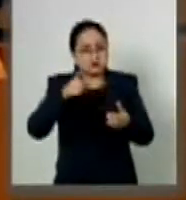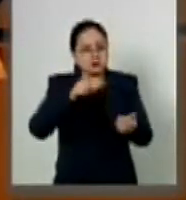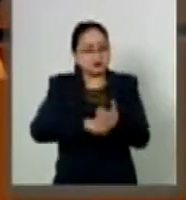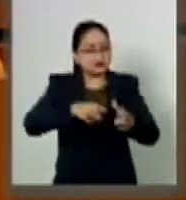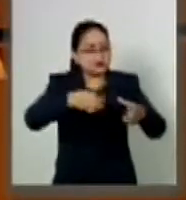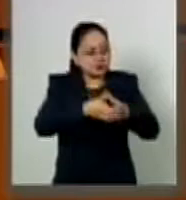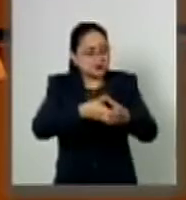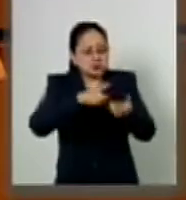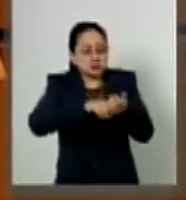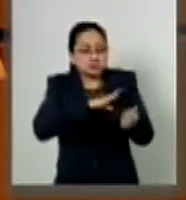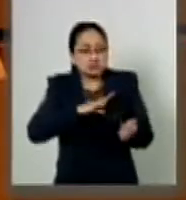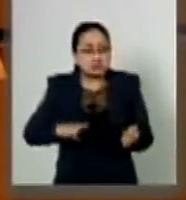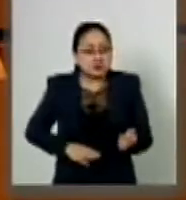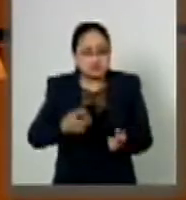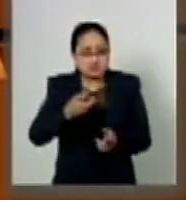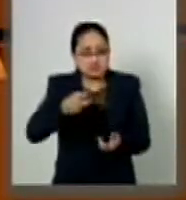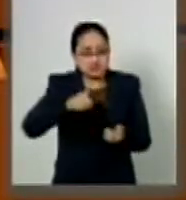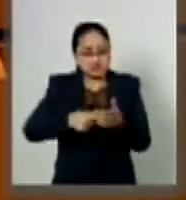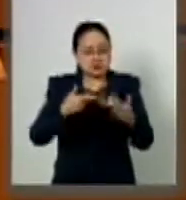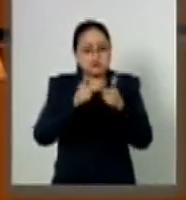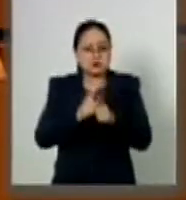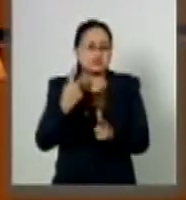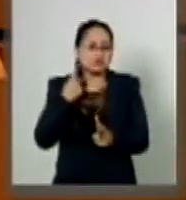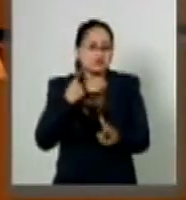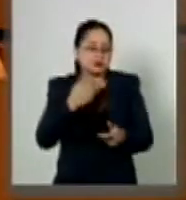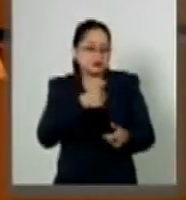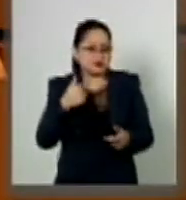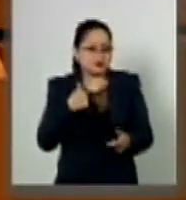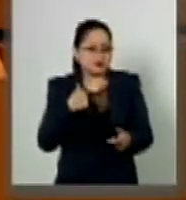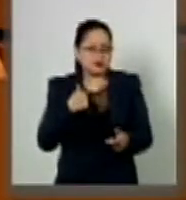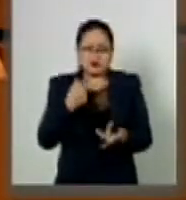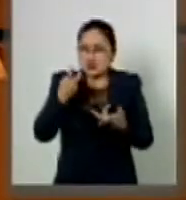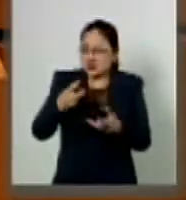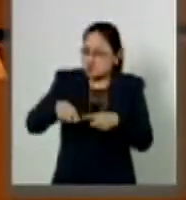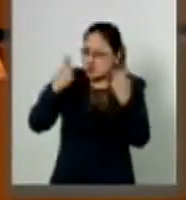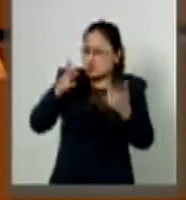distrital o municipal si eres miembro de un partido político. Sí, eso